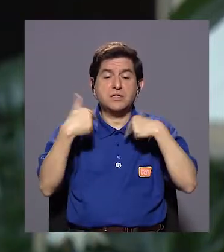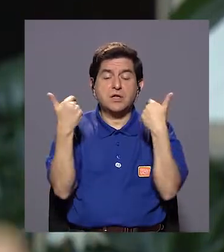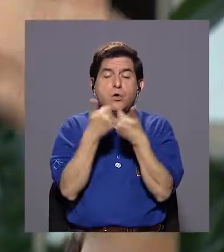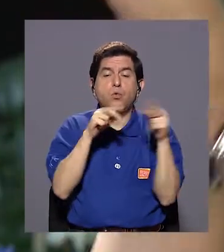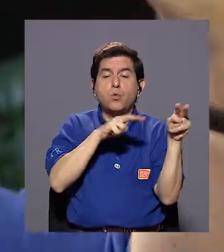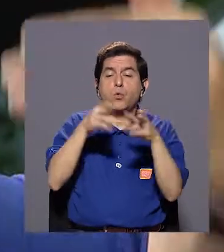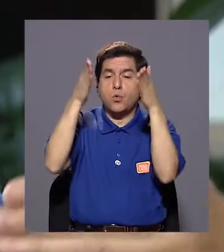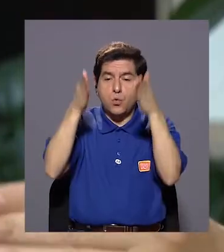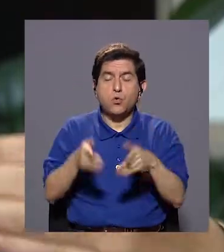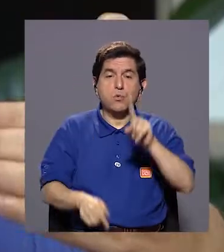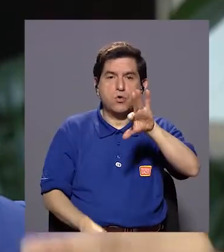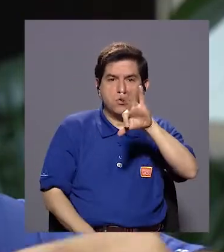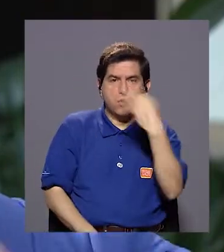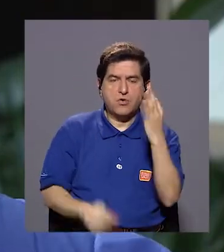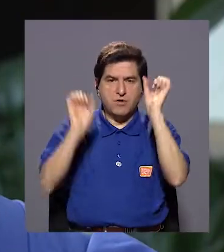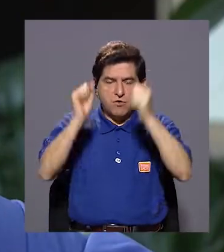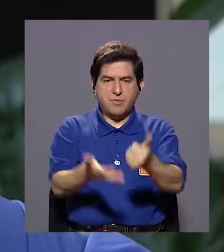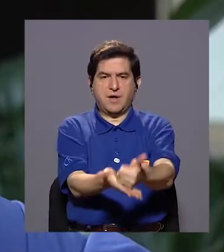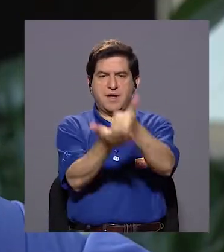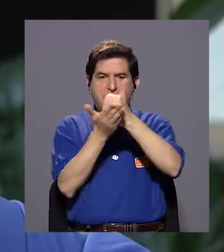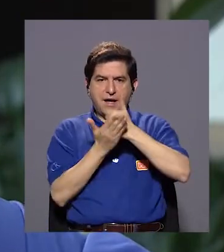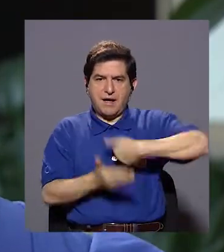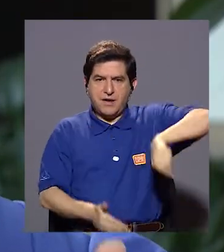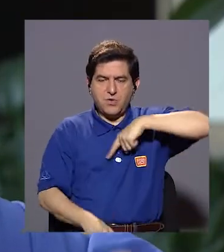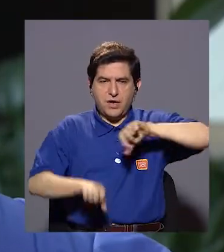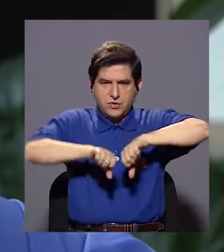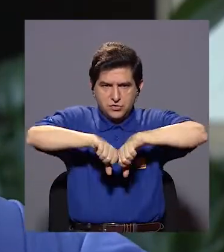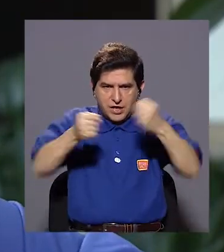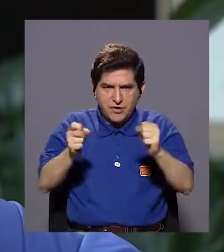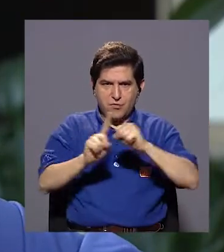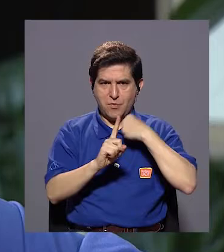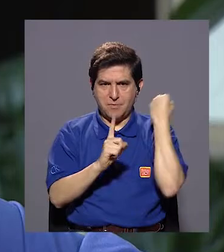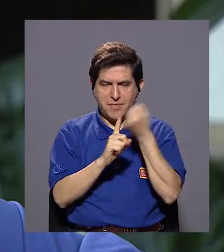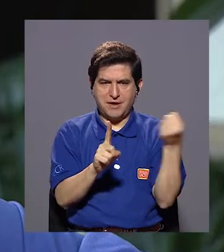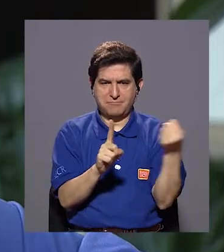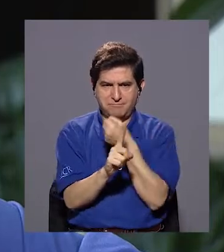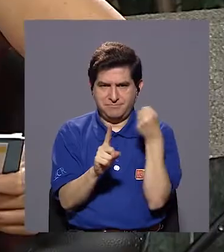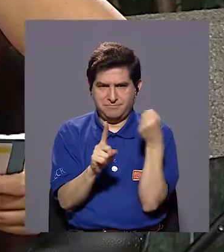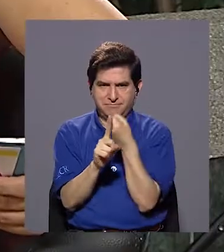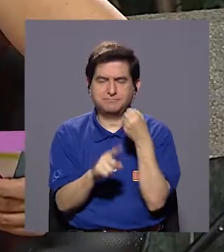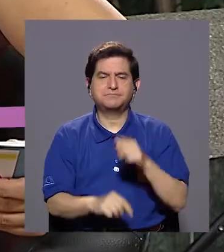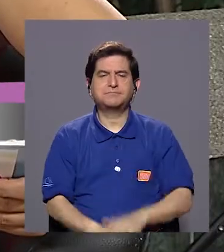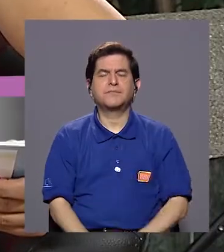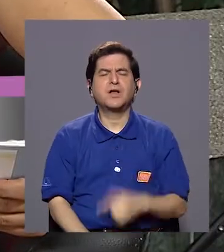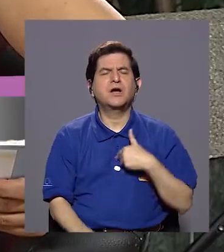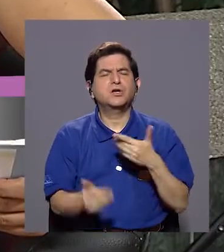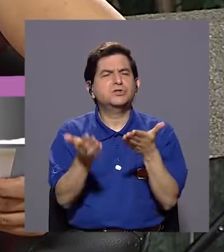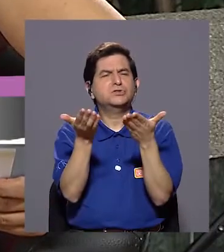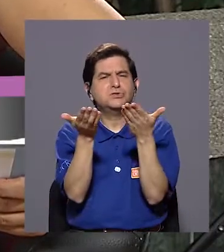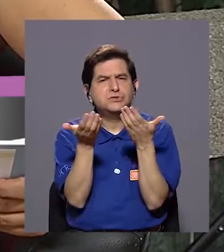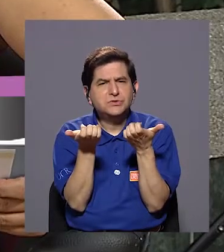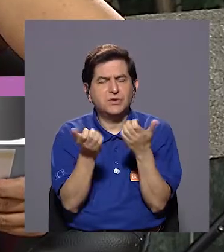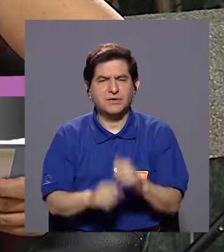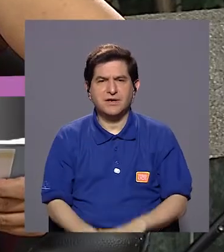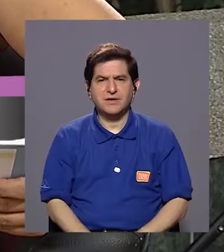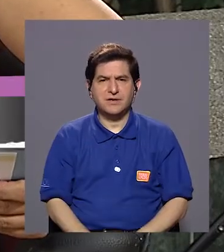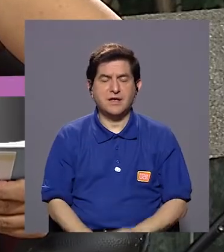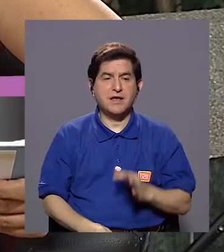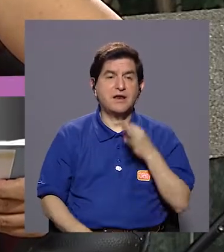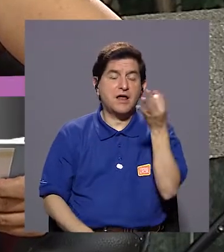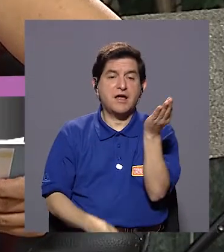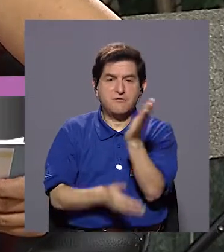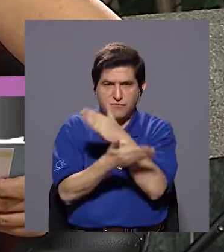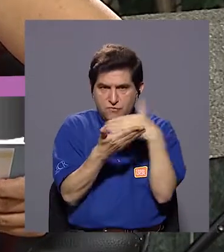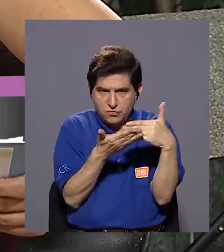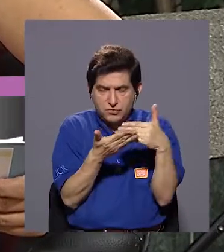de observadores, que son los que de alguna manera nos pueden ayudar a romper esta situación de violencia. Yo quisiera en el